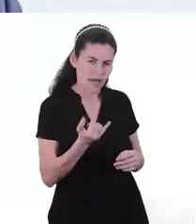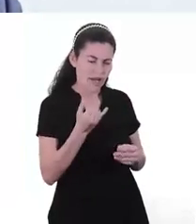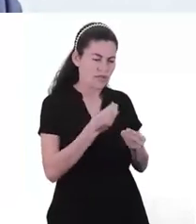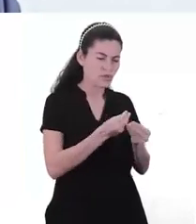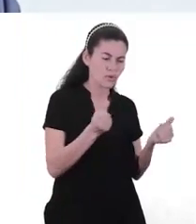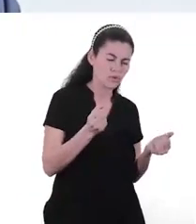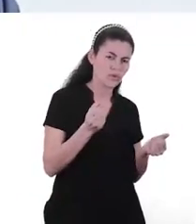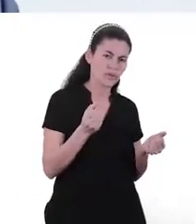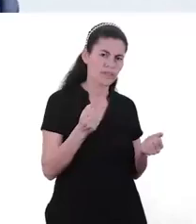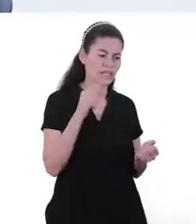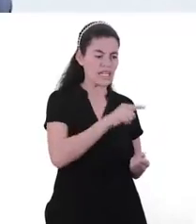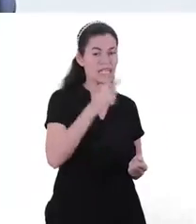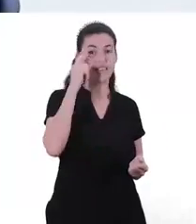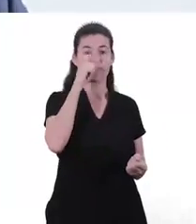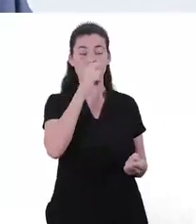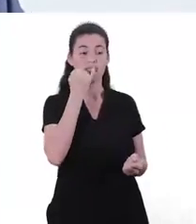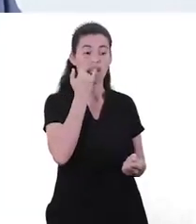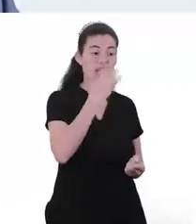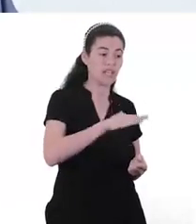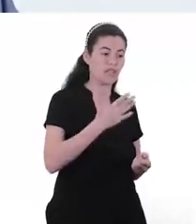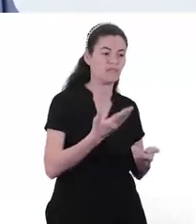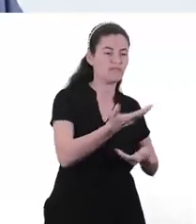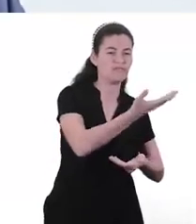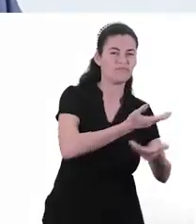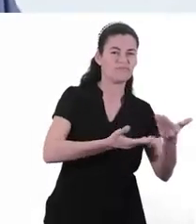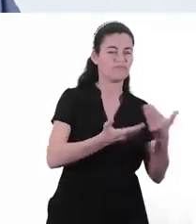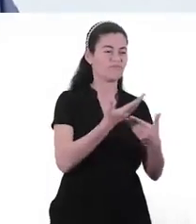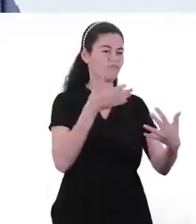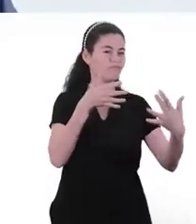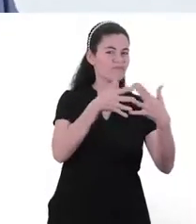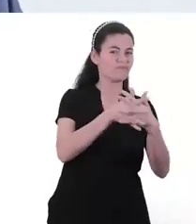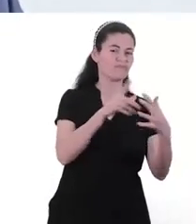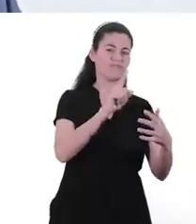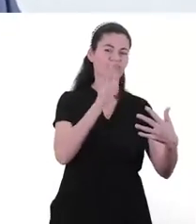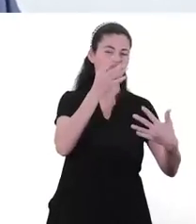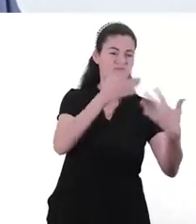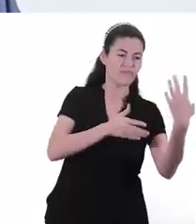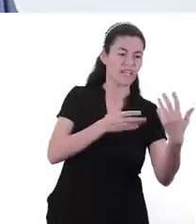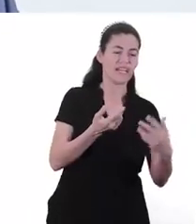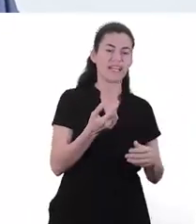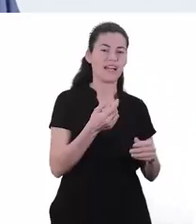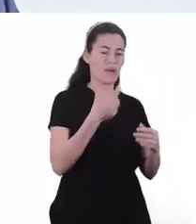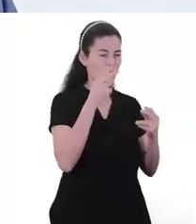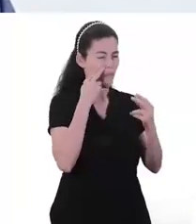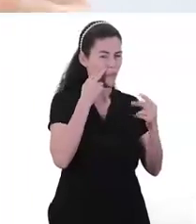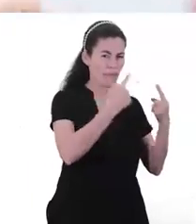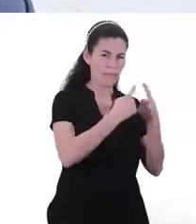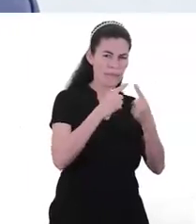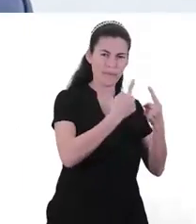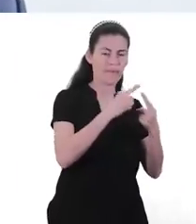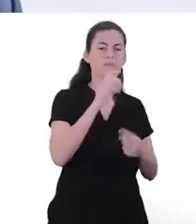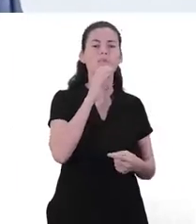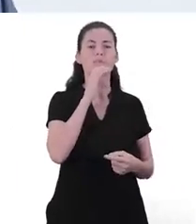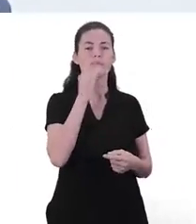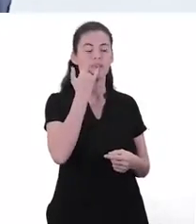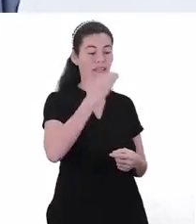ver, mi chico le cuesta todavía negociar ciertas cosas a la hora de utilizar la misma pintura con los compañeros. Mi hijo o mi hija hace